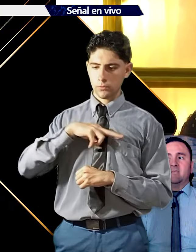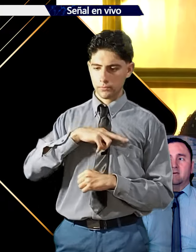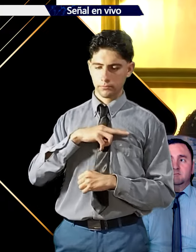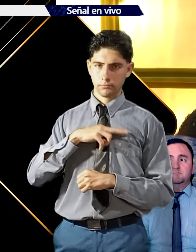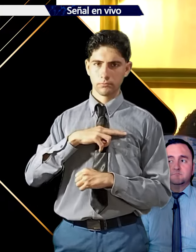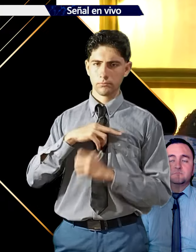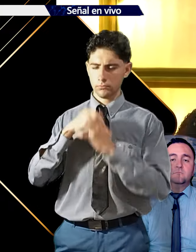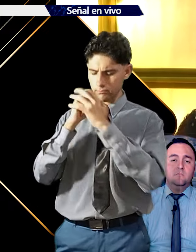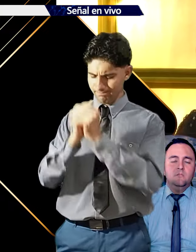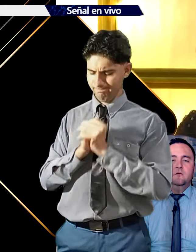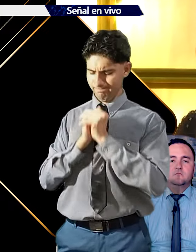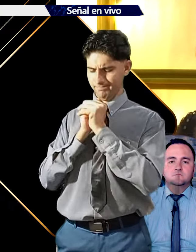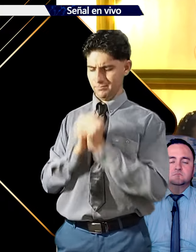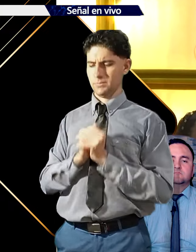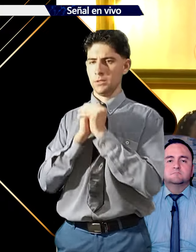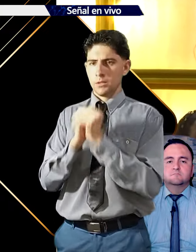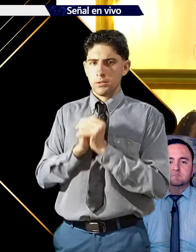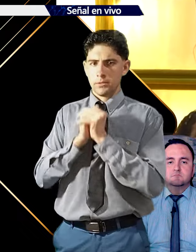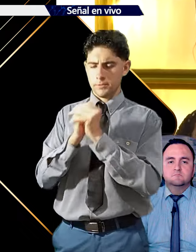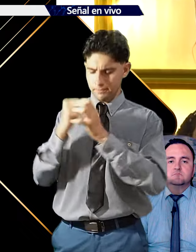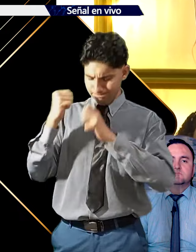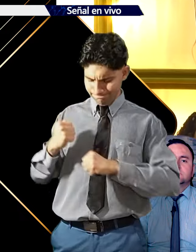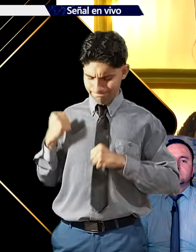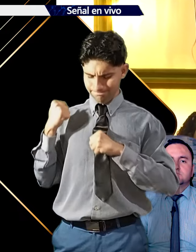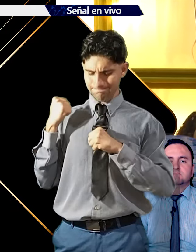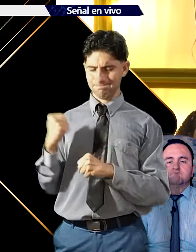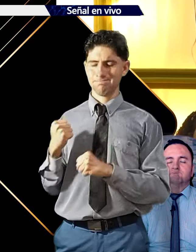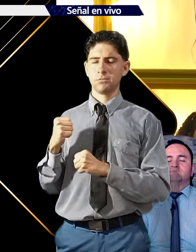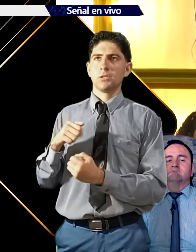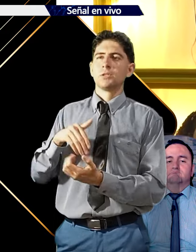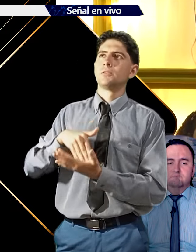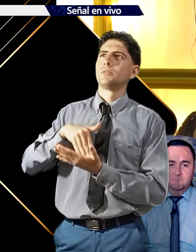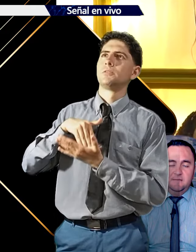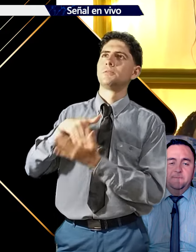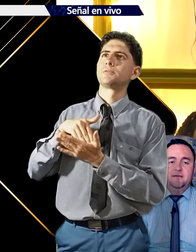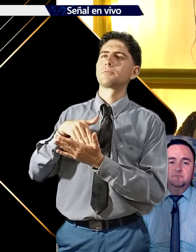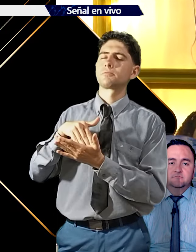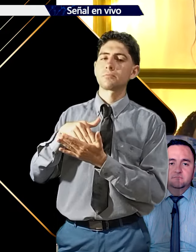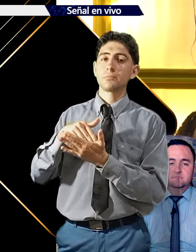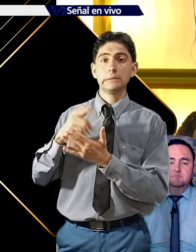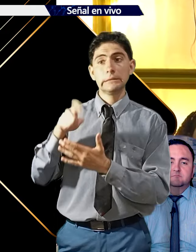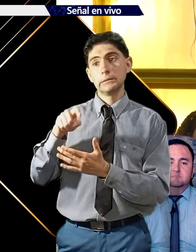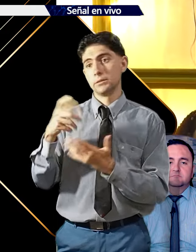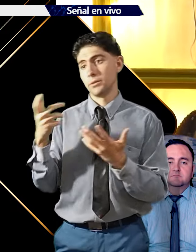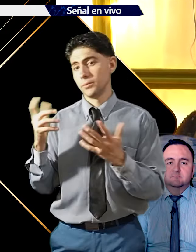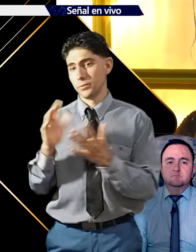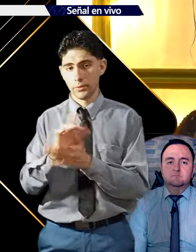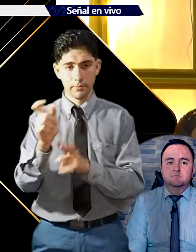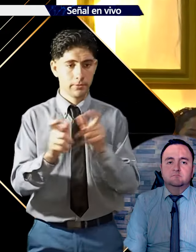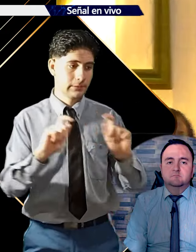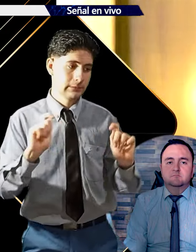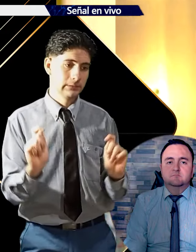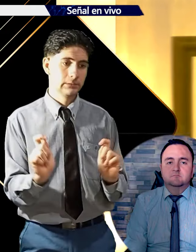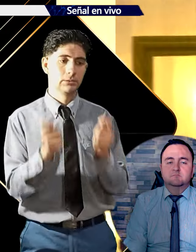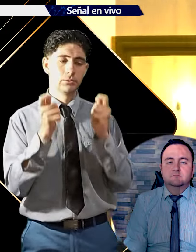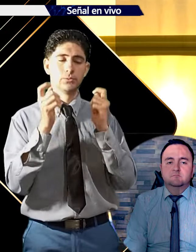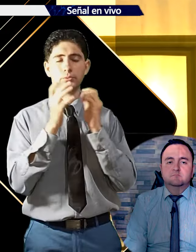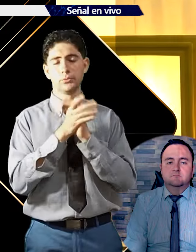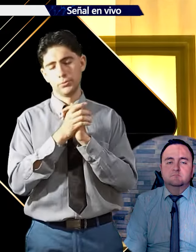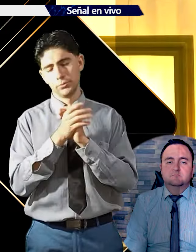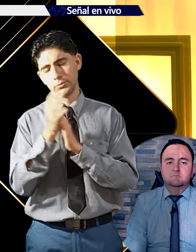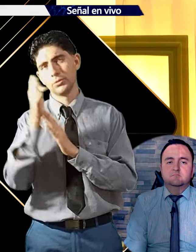poder entender esta mañana que cuando nosotros vamos a orar y oramos con poder, con autoridad, cuando tenemos esas peticiones como